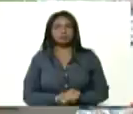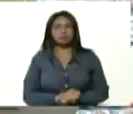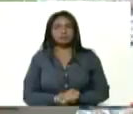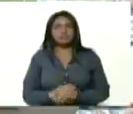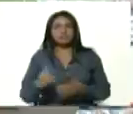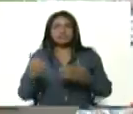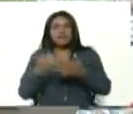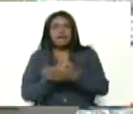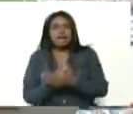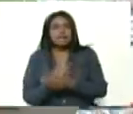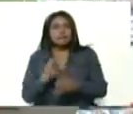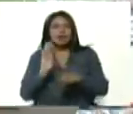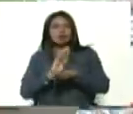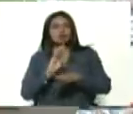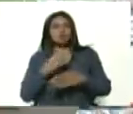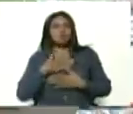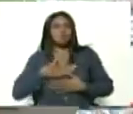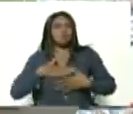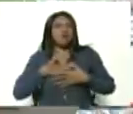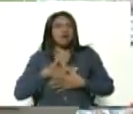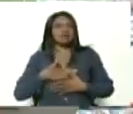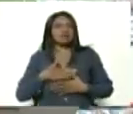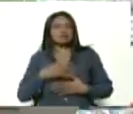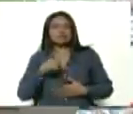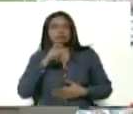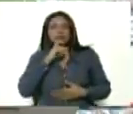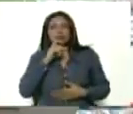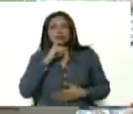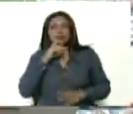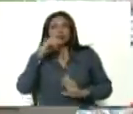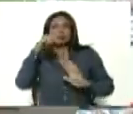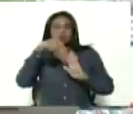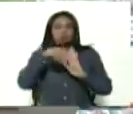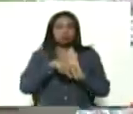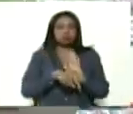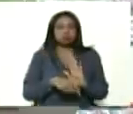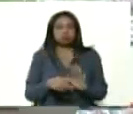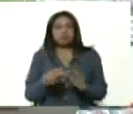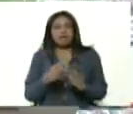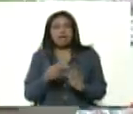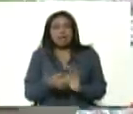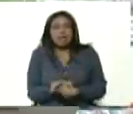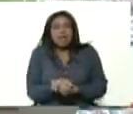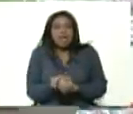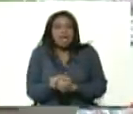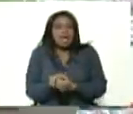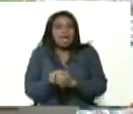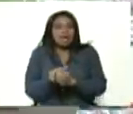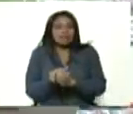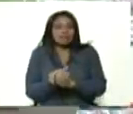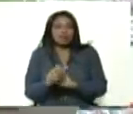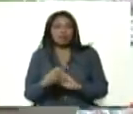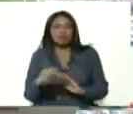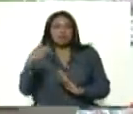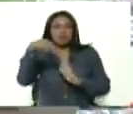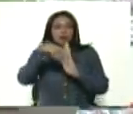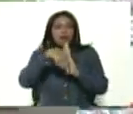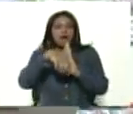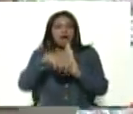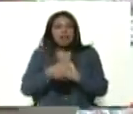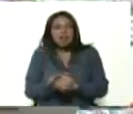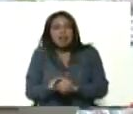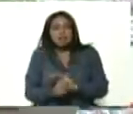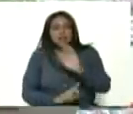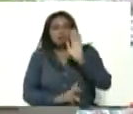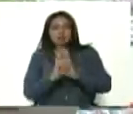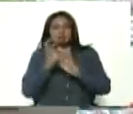lentamente. En otras palabras, el camino hacia abajo es mucho más lento que el camino hacia arriba. Bueno, él